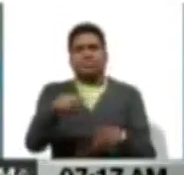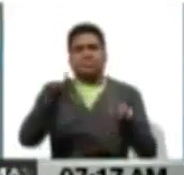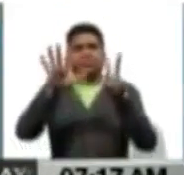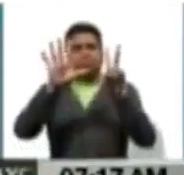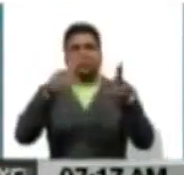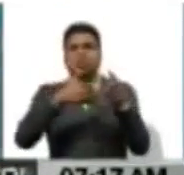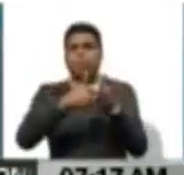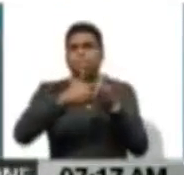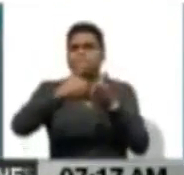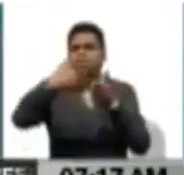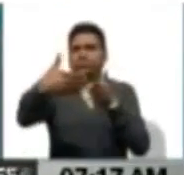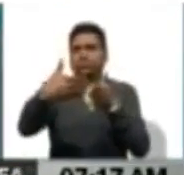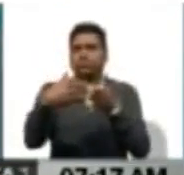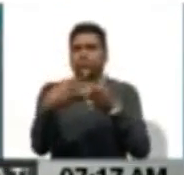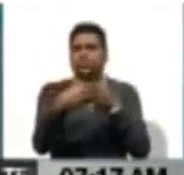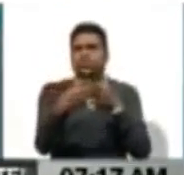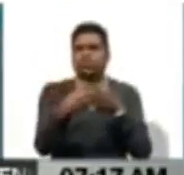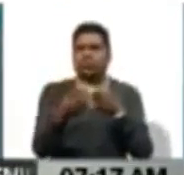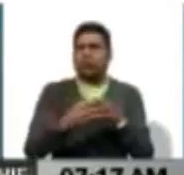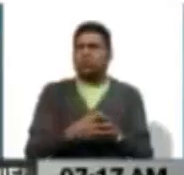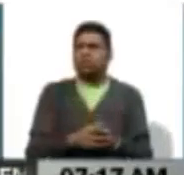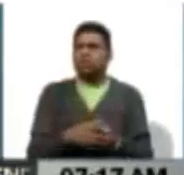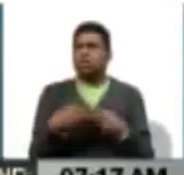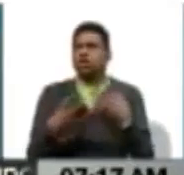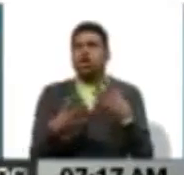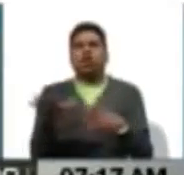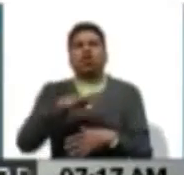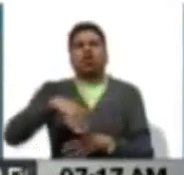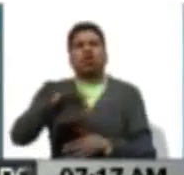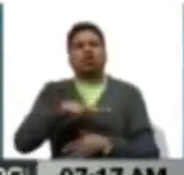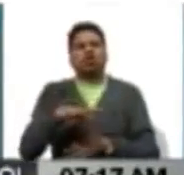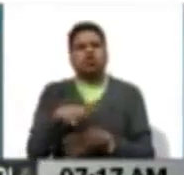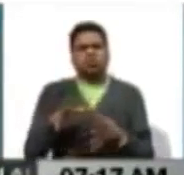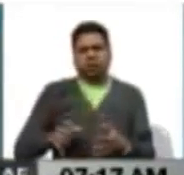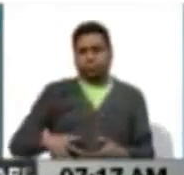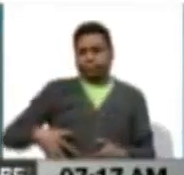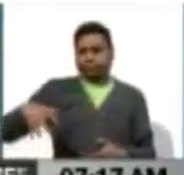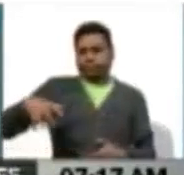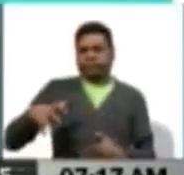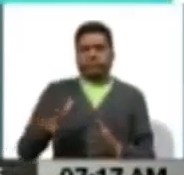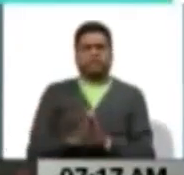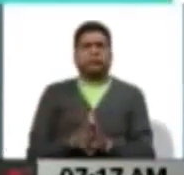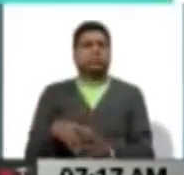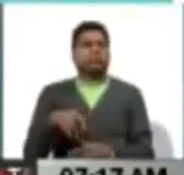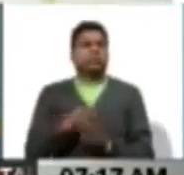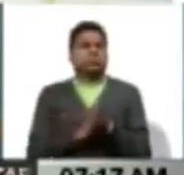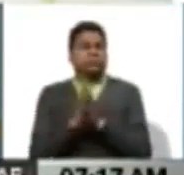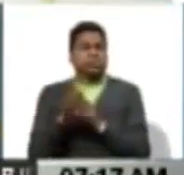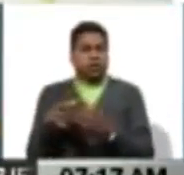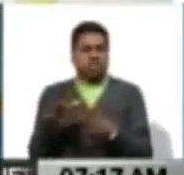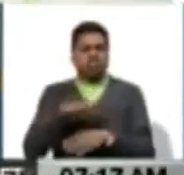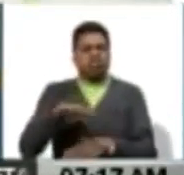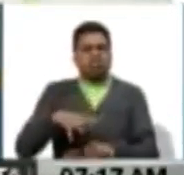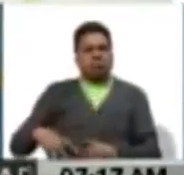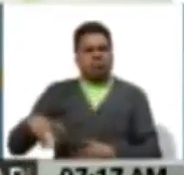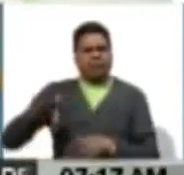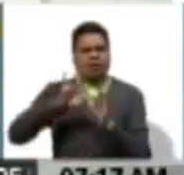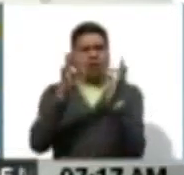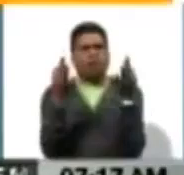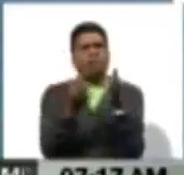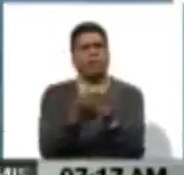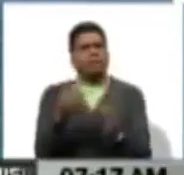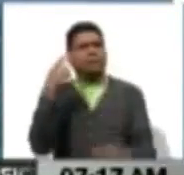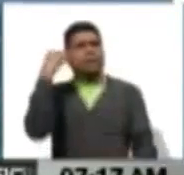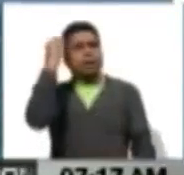¿de dónde se produce esa fortuna? ¿De dónde se origina? Si nos vamos a la historia de la familia, nos indicamos